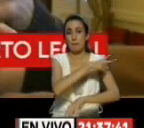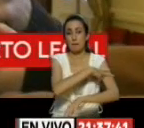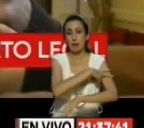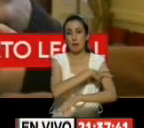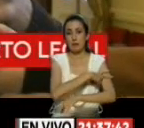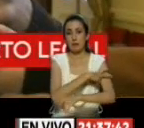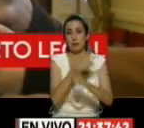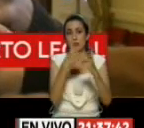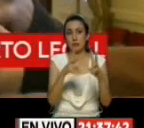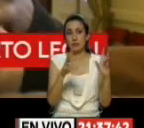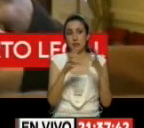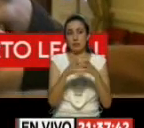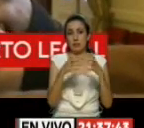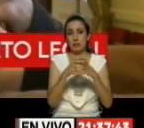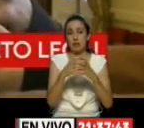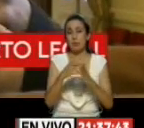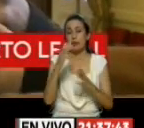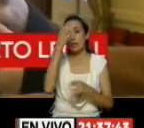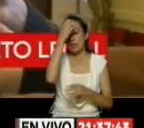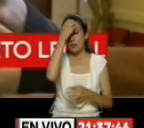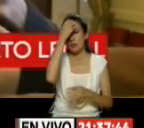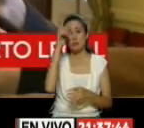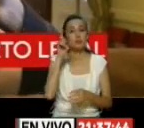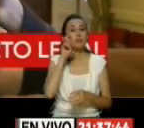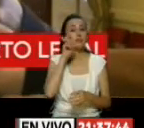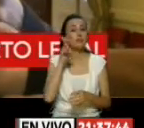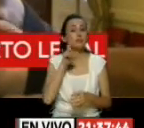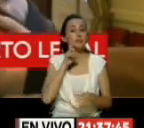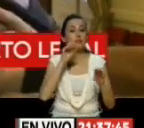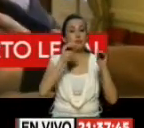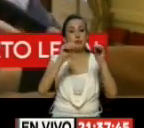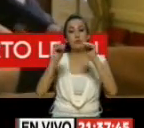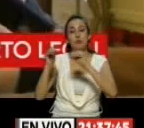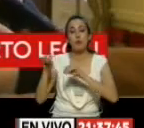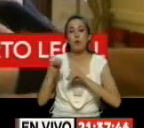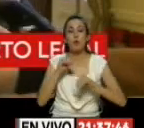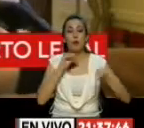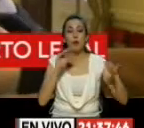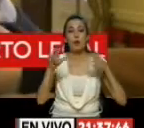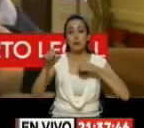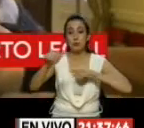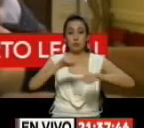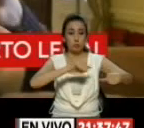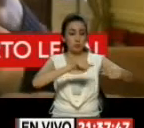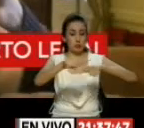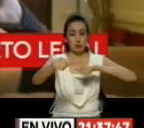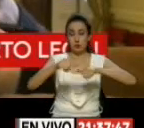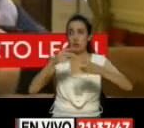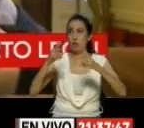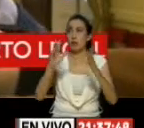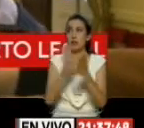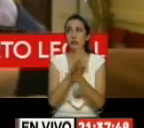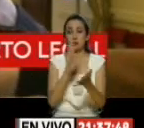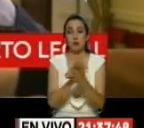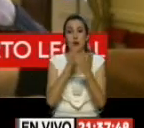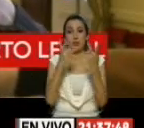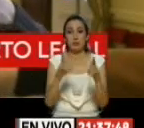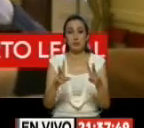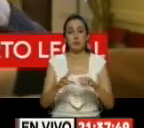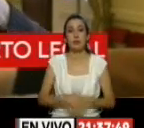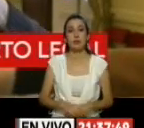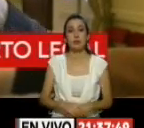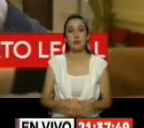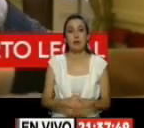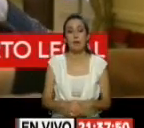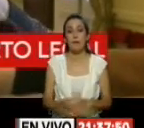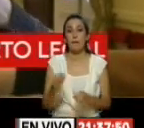el capítulo de educación sexual. Necesitamos una asesoría integral a las escuelas y necesitamos también, dentro de lo